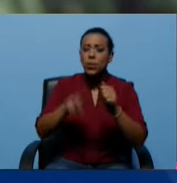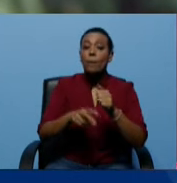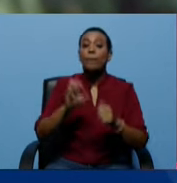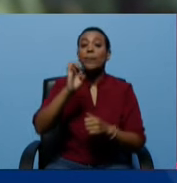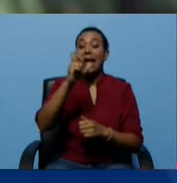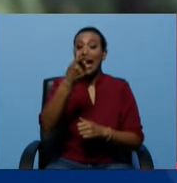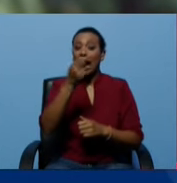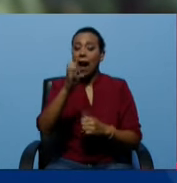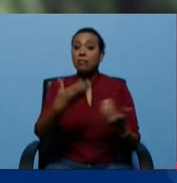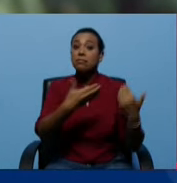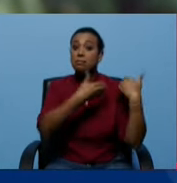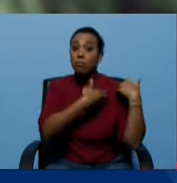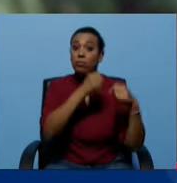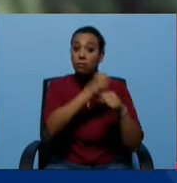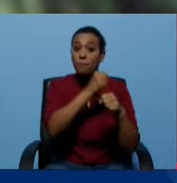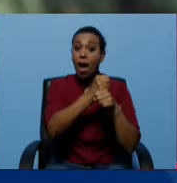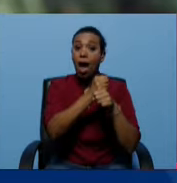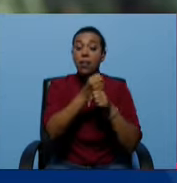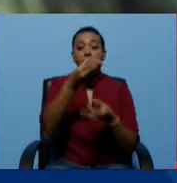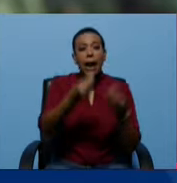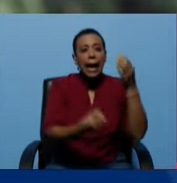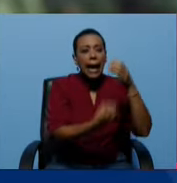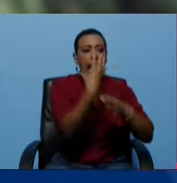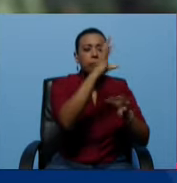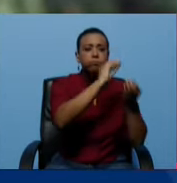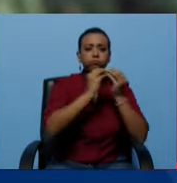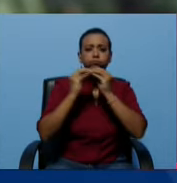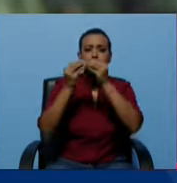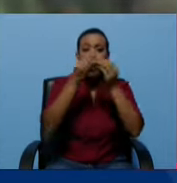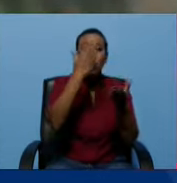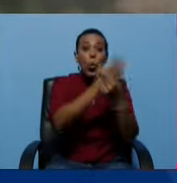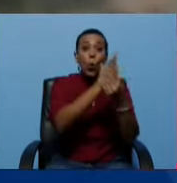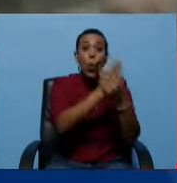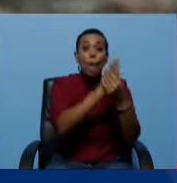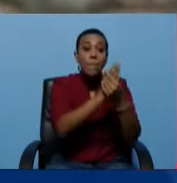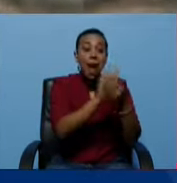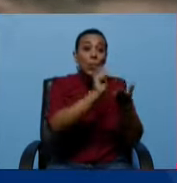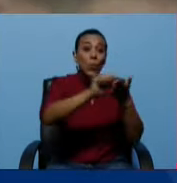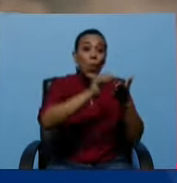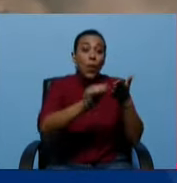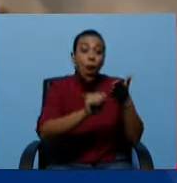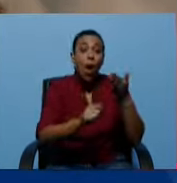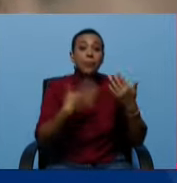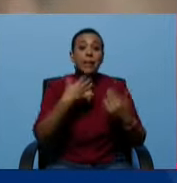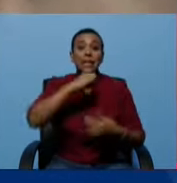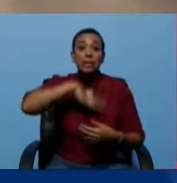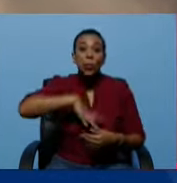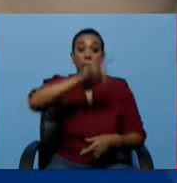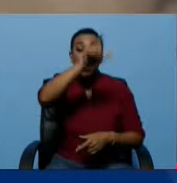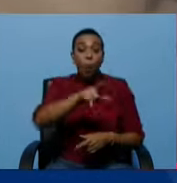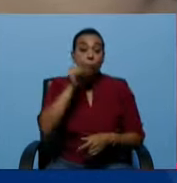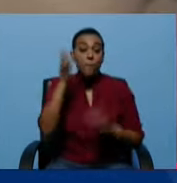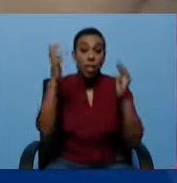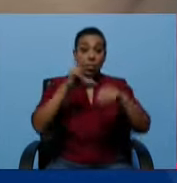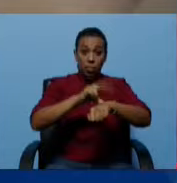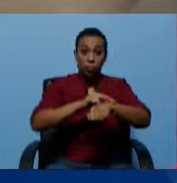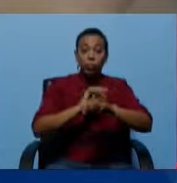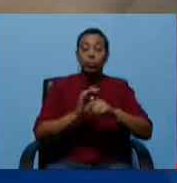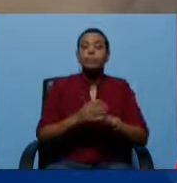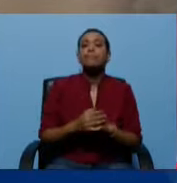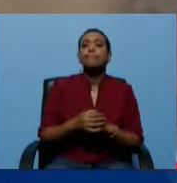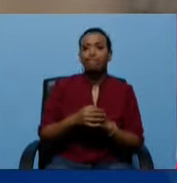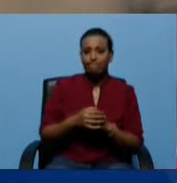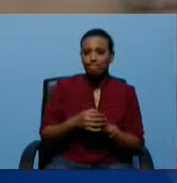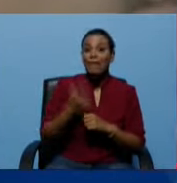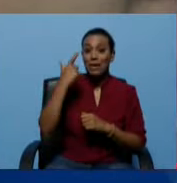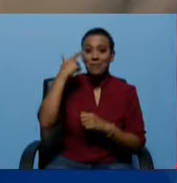Padrón, responsable de la construcción de todo nuestro documental de la vida y obra. Edgar. Ajá, Edgar Padrón, él sabe